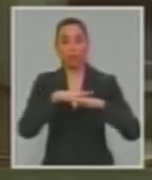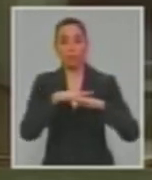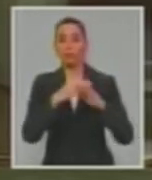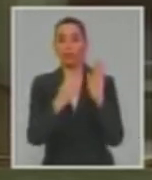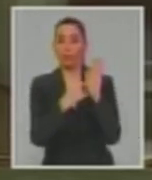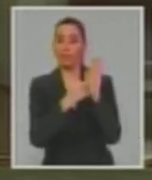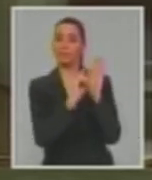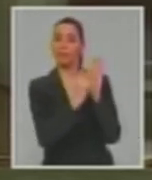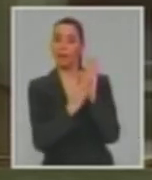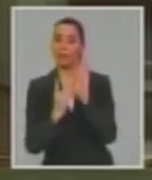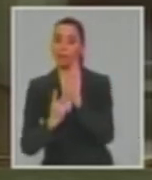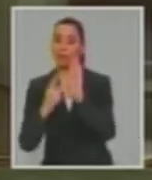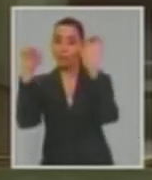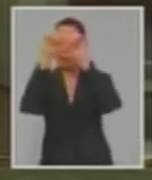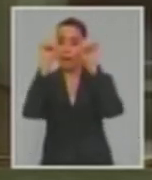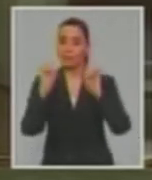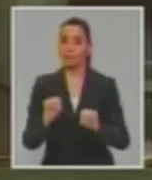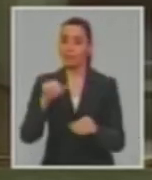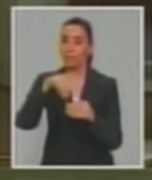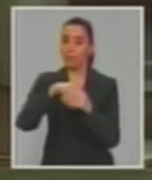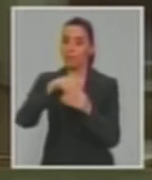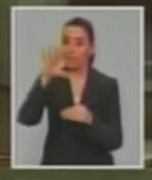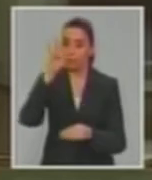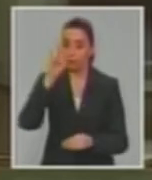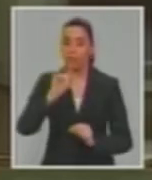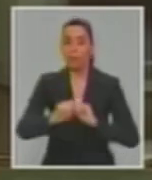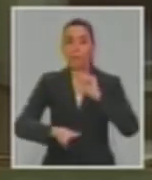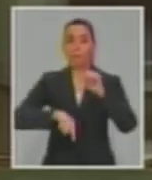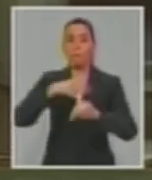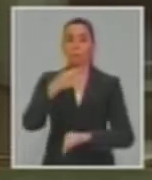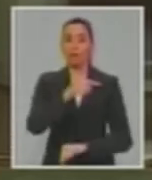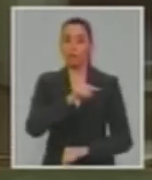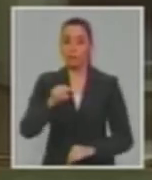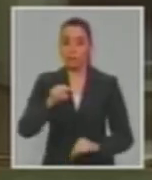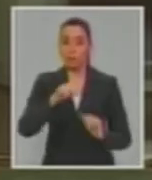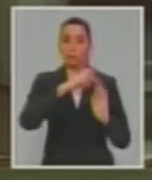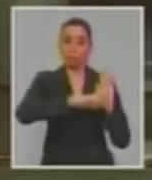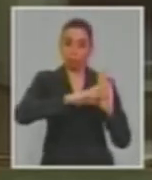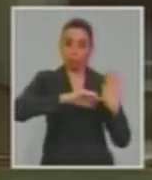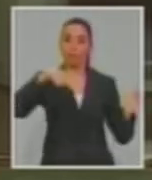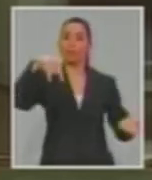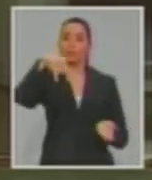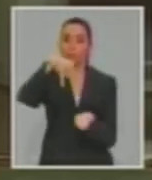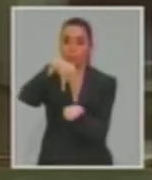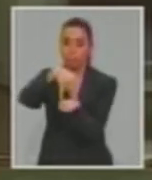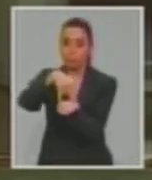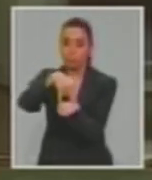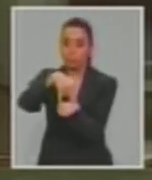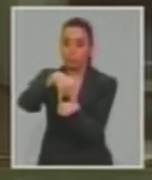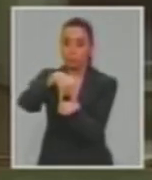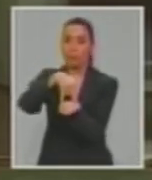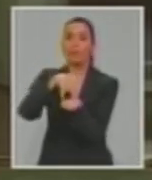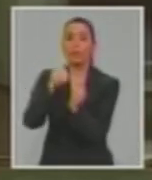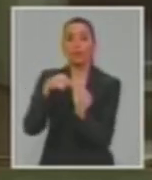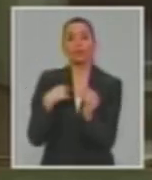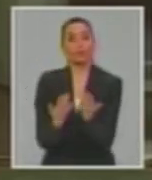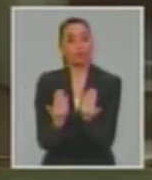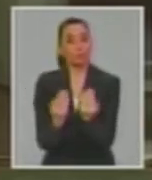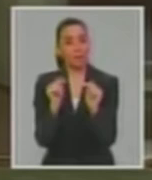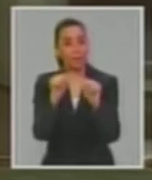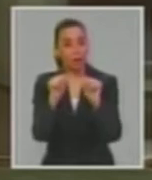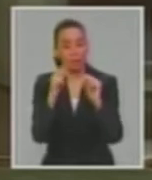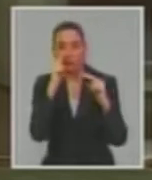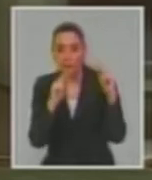estas reformas a nuestro sistema electoral que la próxima semana enviaremos al Congreso Nacional, donde espero